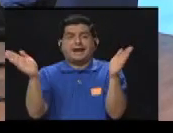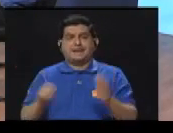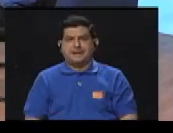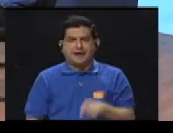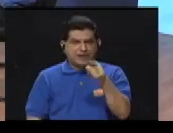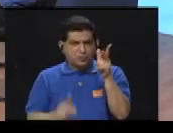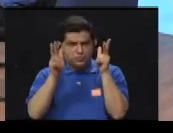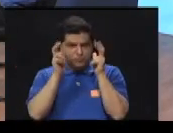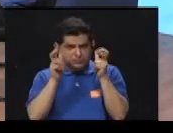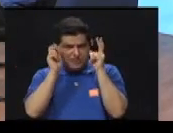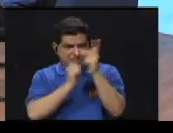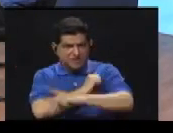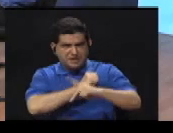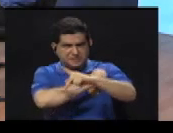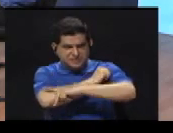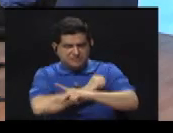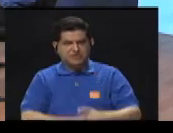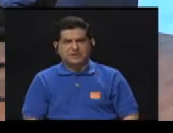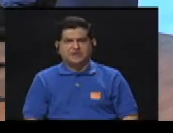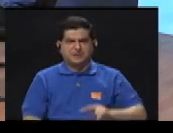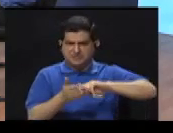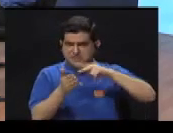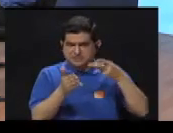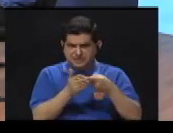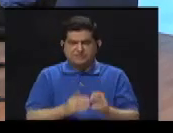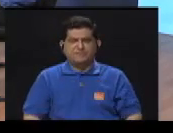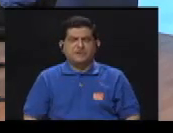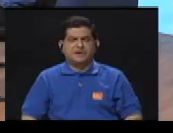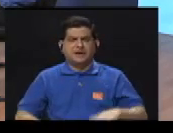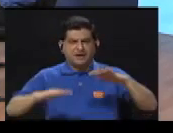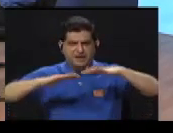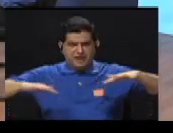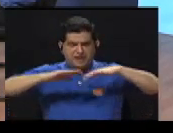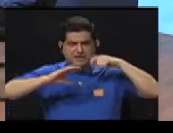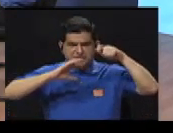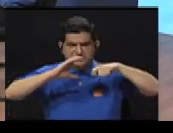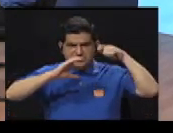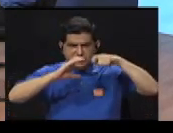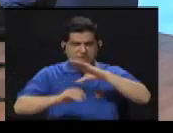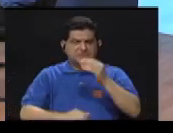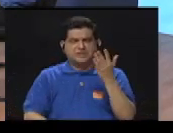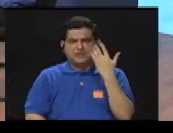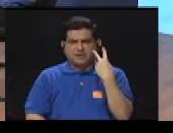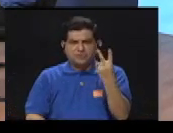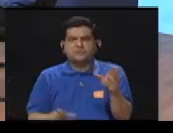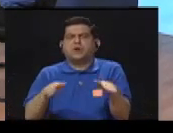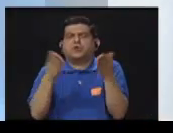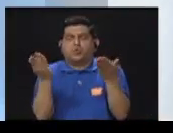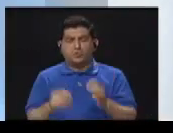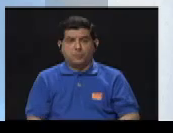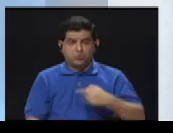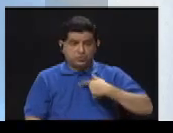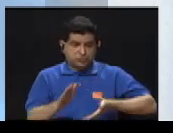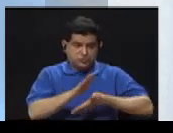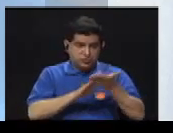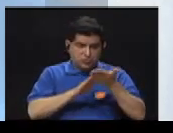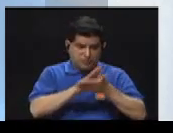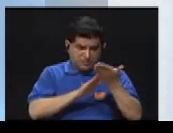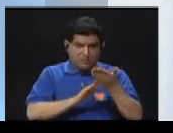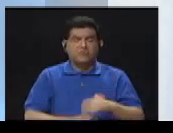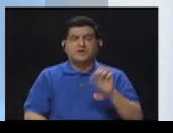o en general, cómo percibís el país en lo que se refiere al medio cinematográfico y audiovisual? Sí, si bien yo me